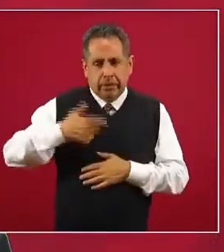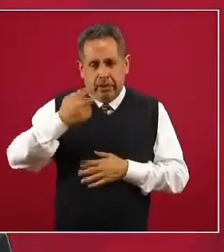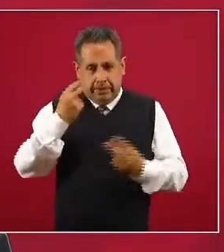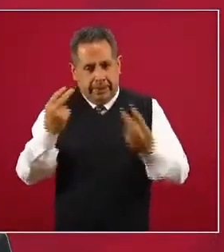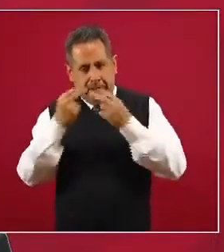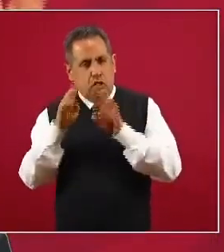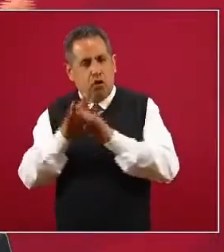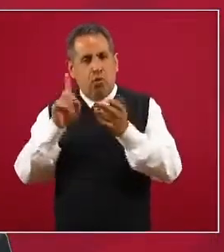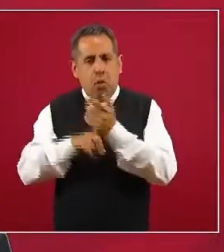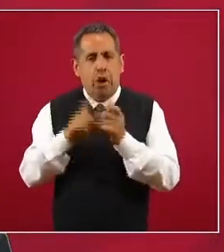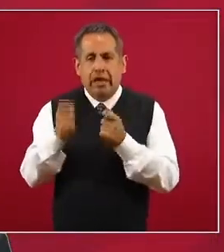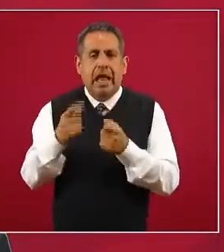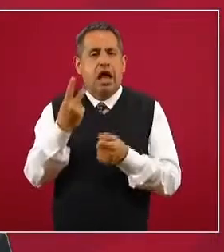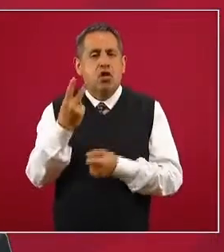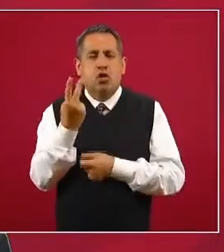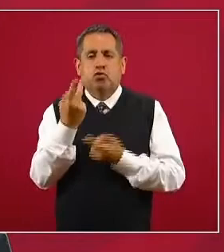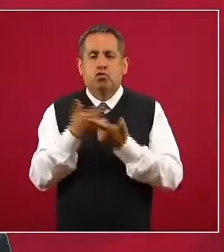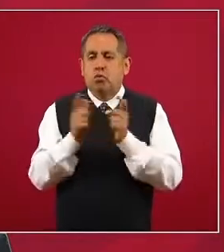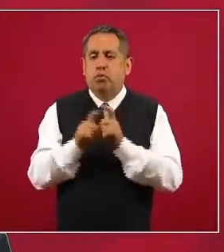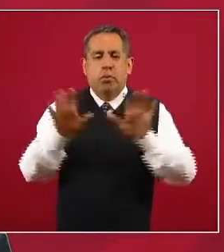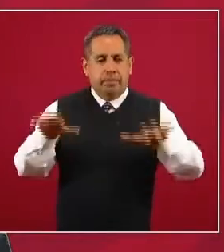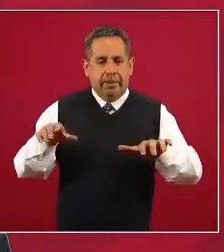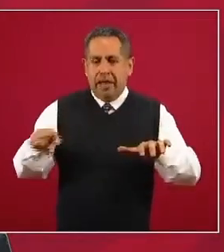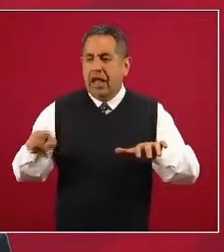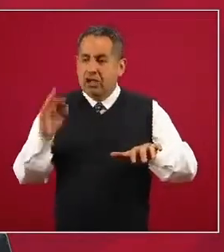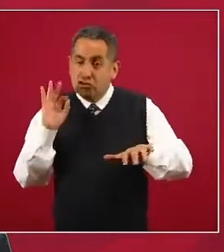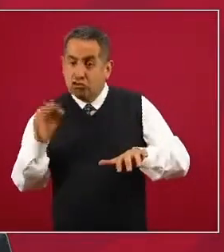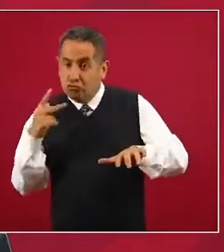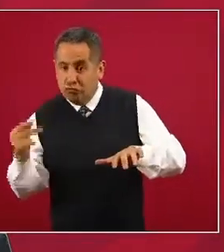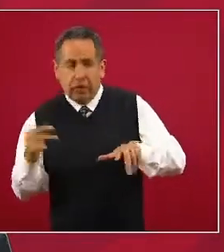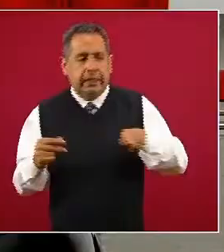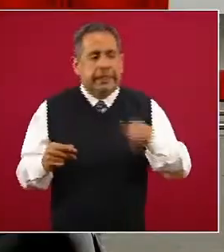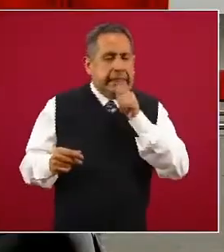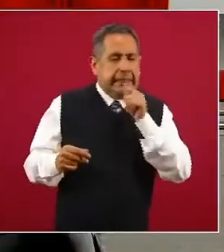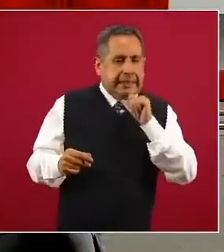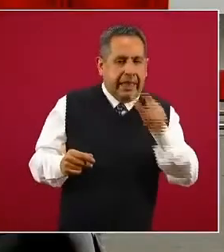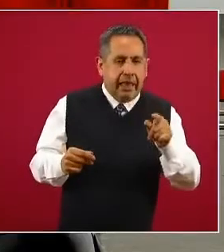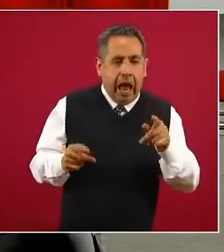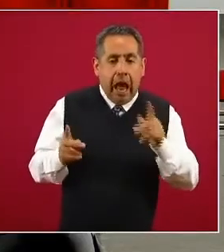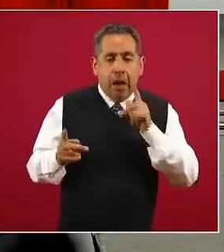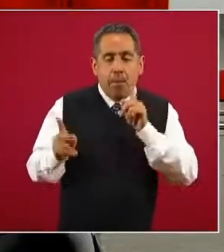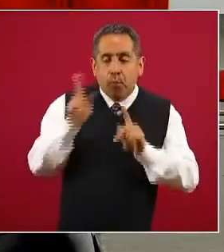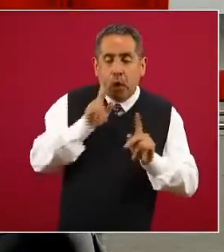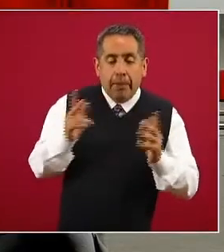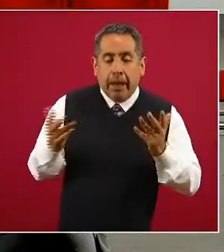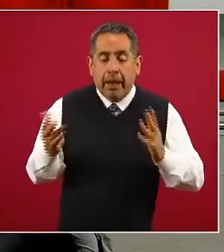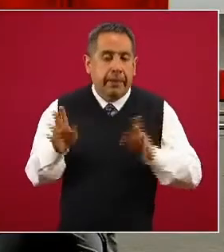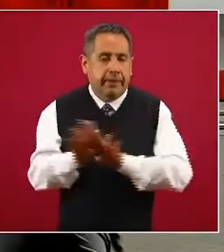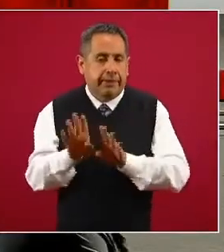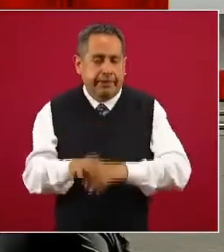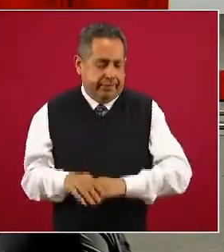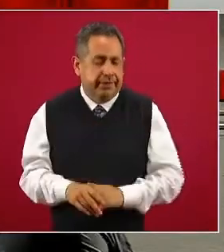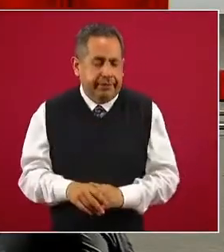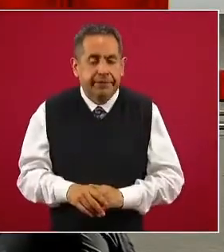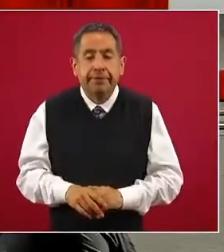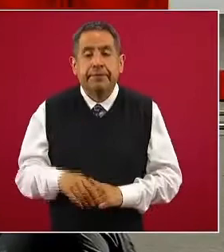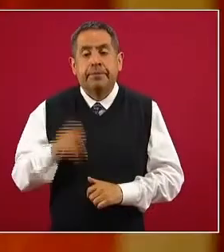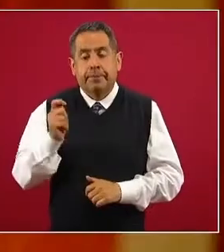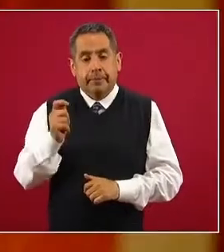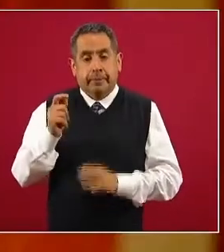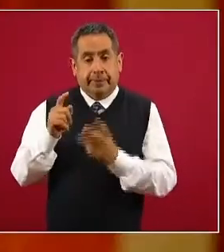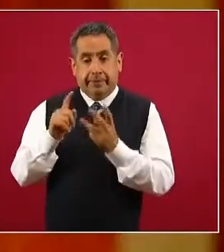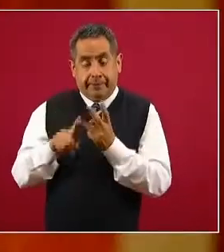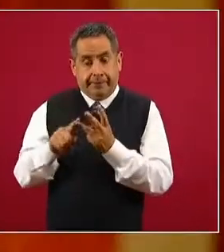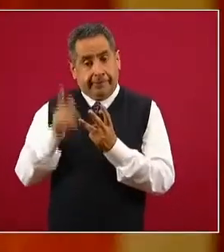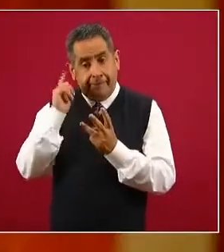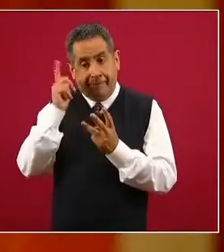escucha con el diseño clásico de los ensayos clínicos. Es deseable que los estudios se